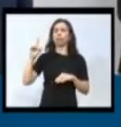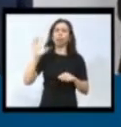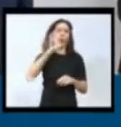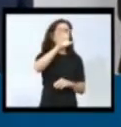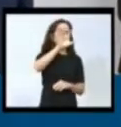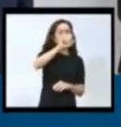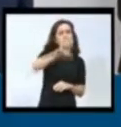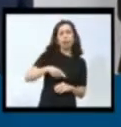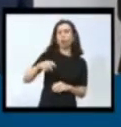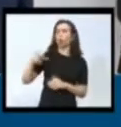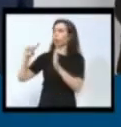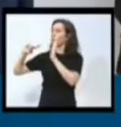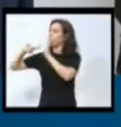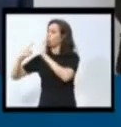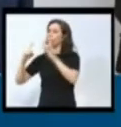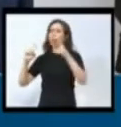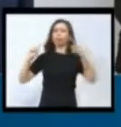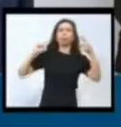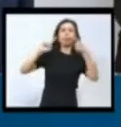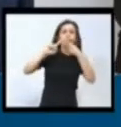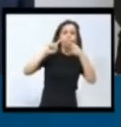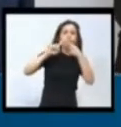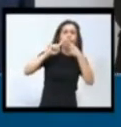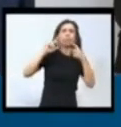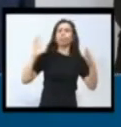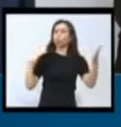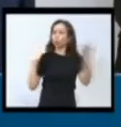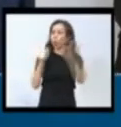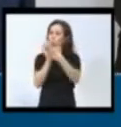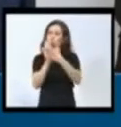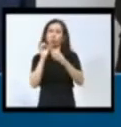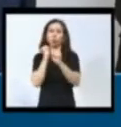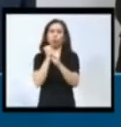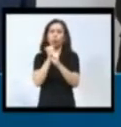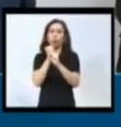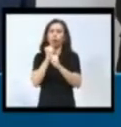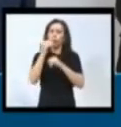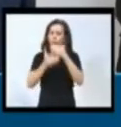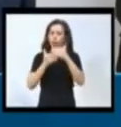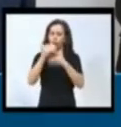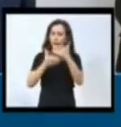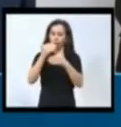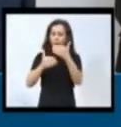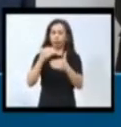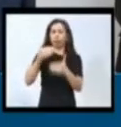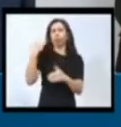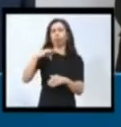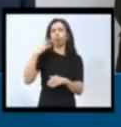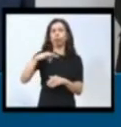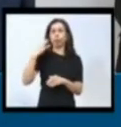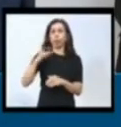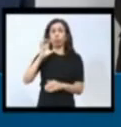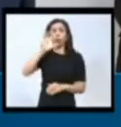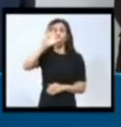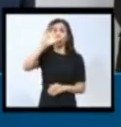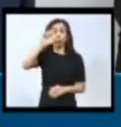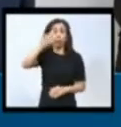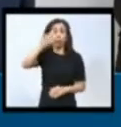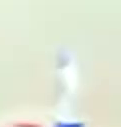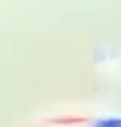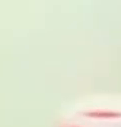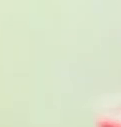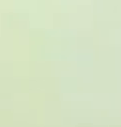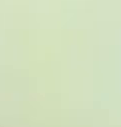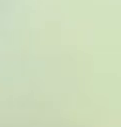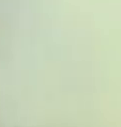con lo que es Formosa, están en 40 casos, 50 casos. Nosotros